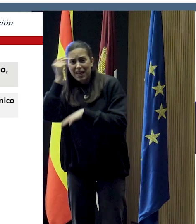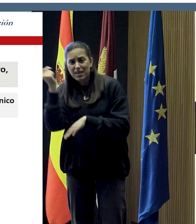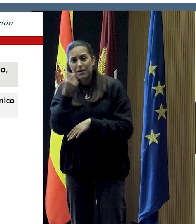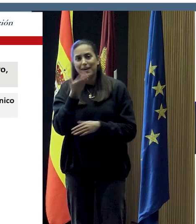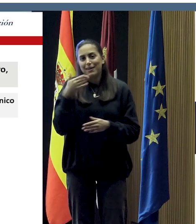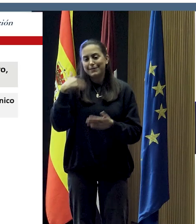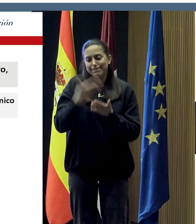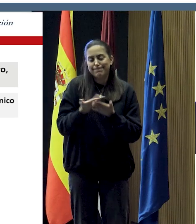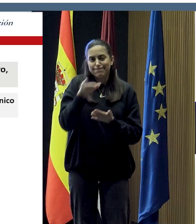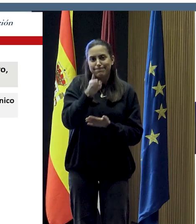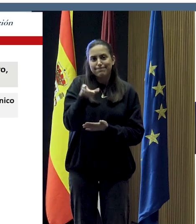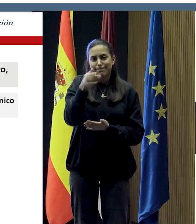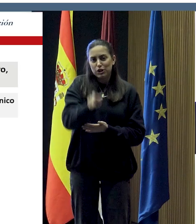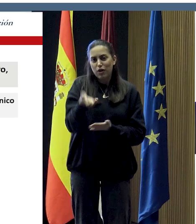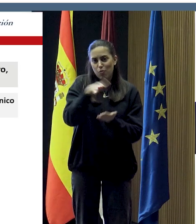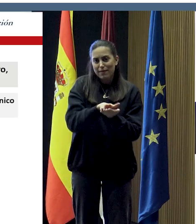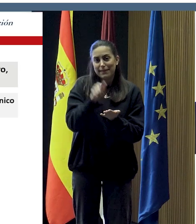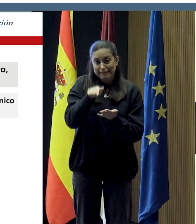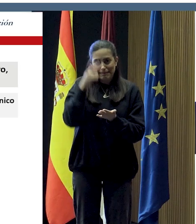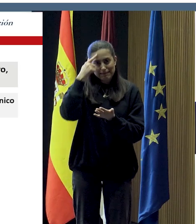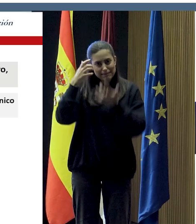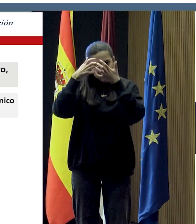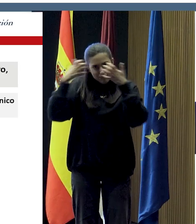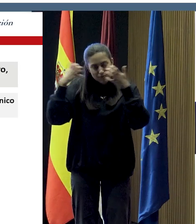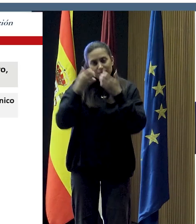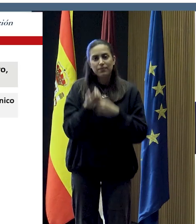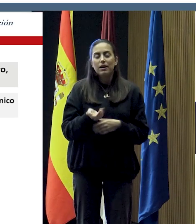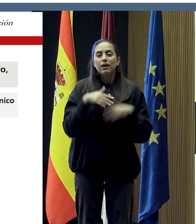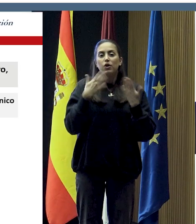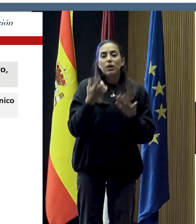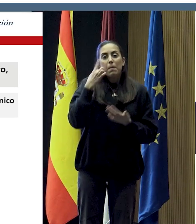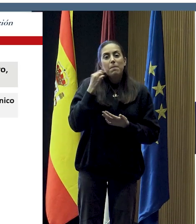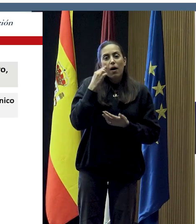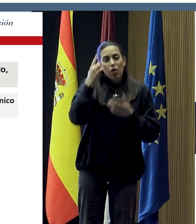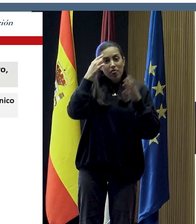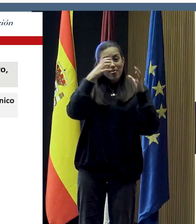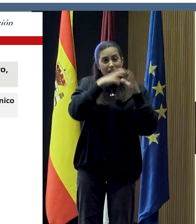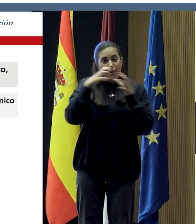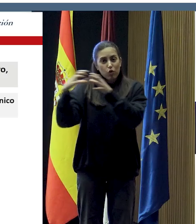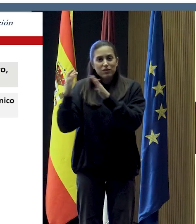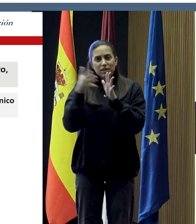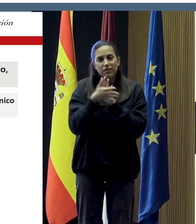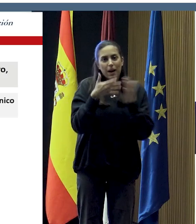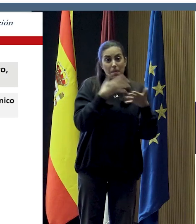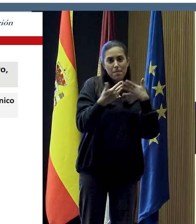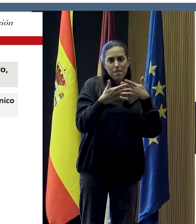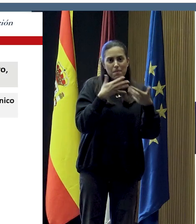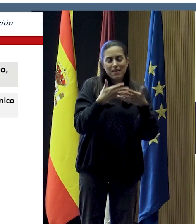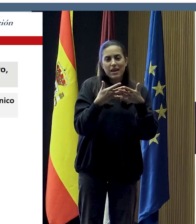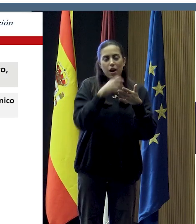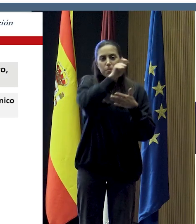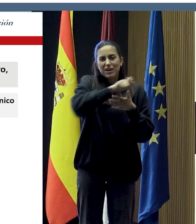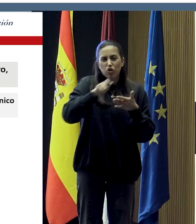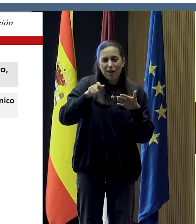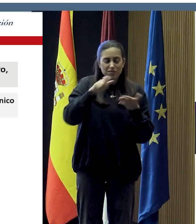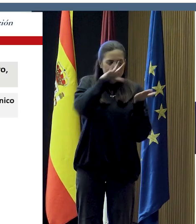existen lo que se llaman los bancos de cerebros. Los bancos de cerebros, su función es obtener material humano